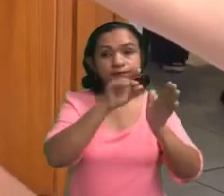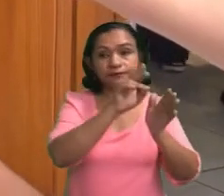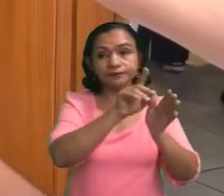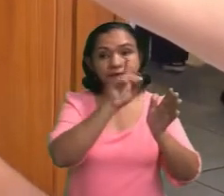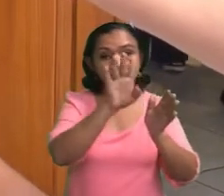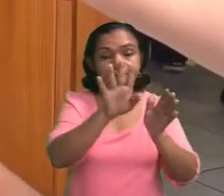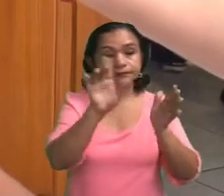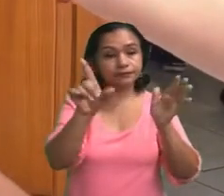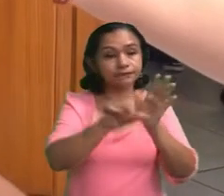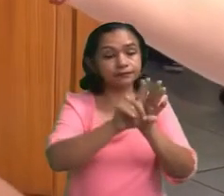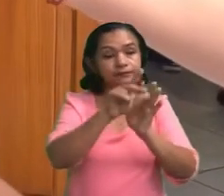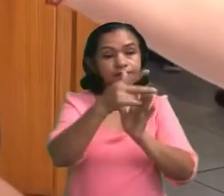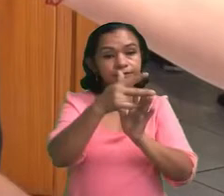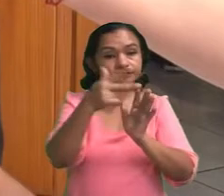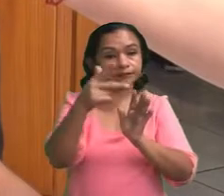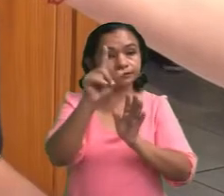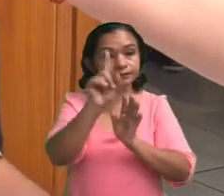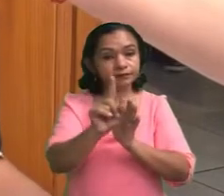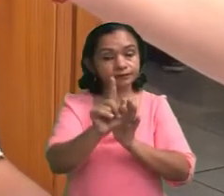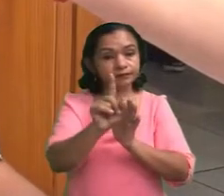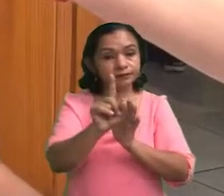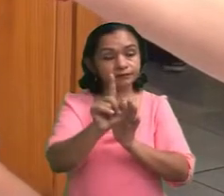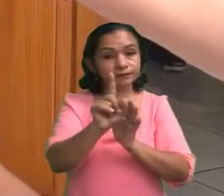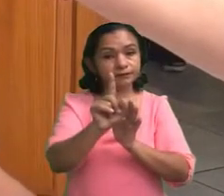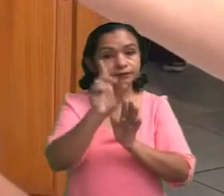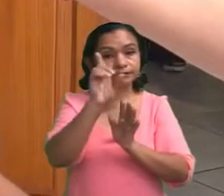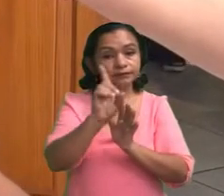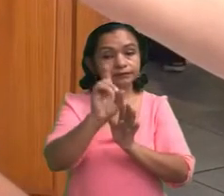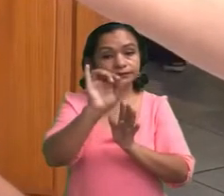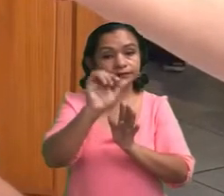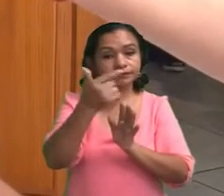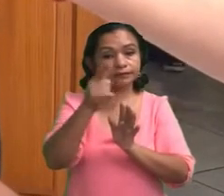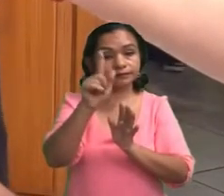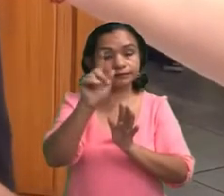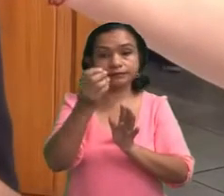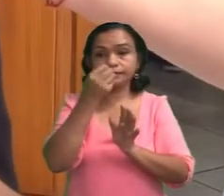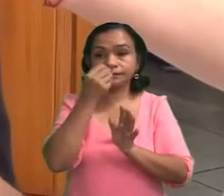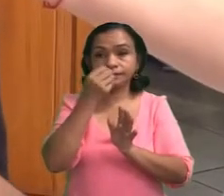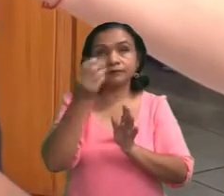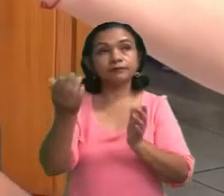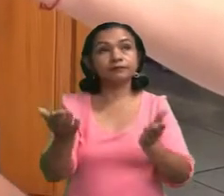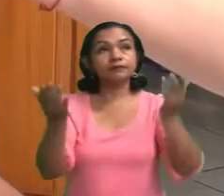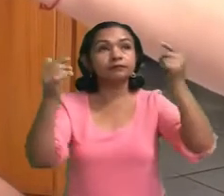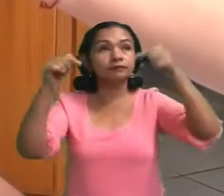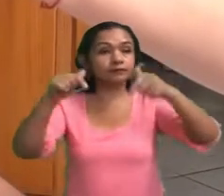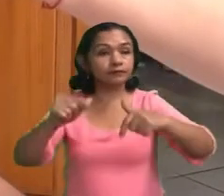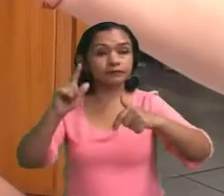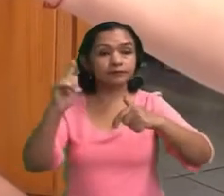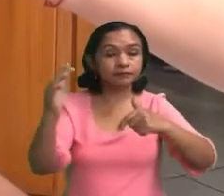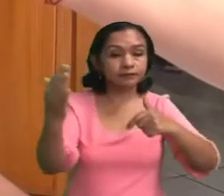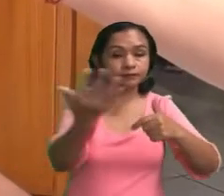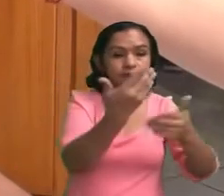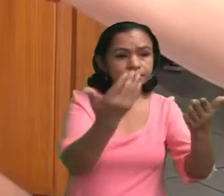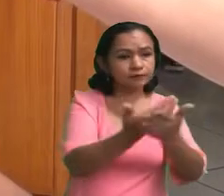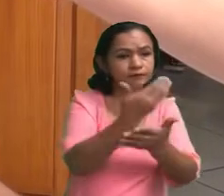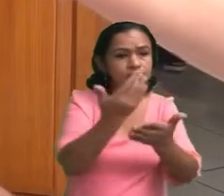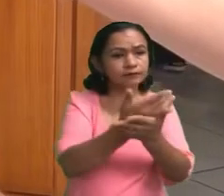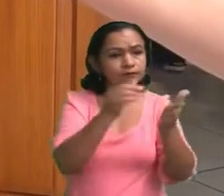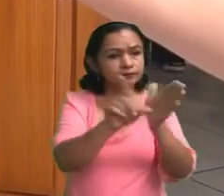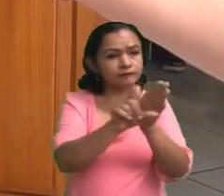aprobado la ley 881 del digesto de seguridad alimentaria, y ahora, en vista de todas las actualizaciones y de